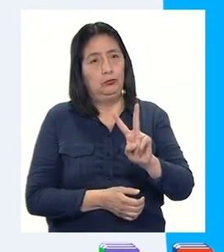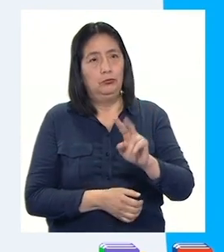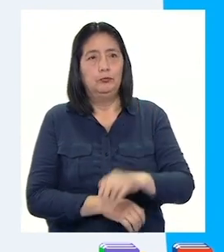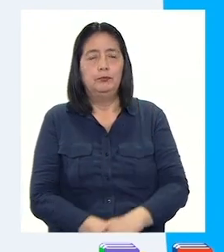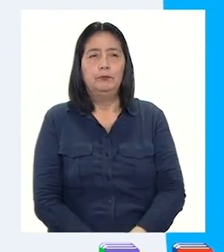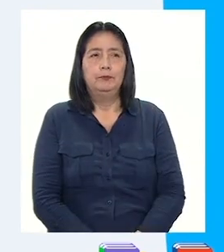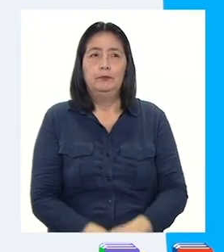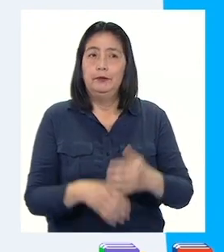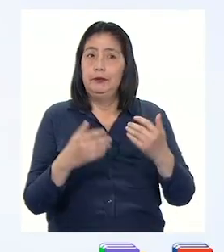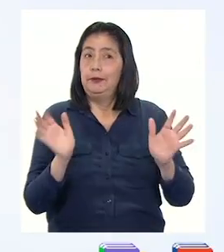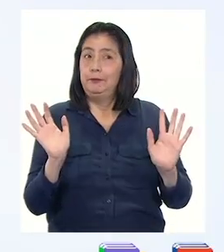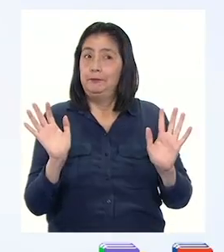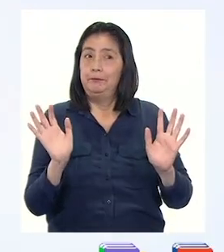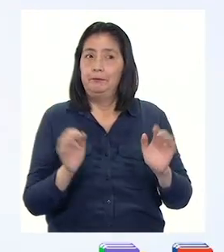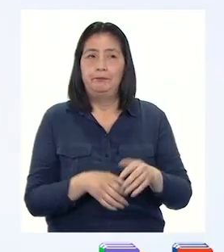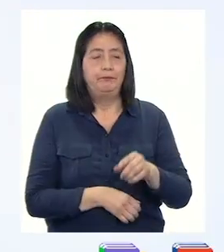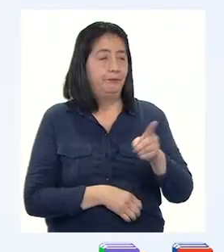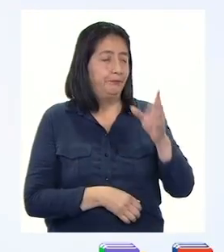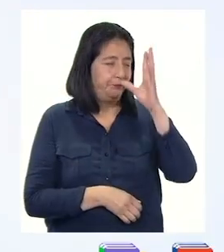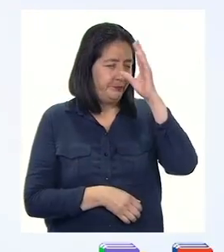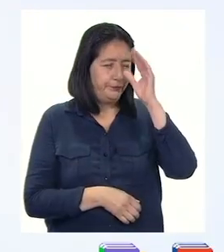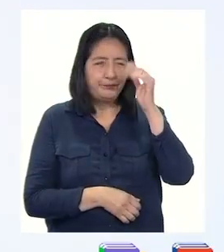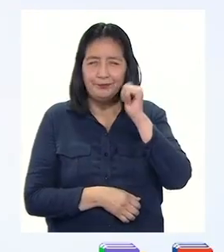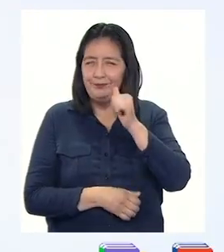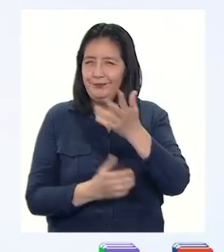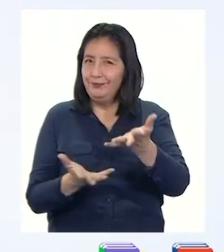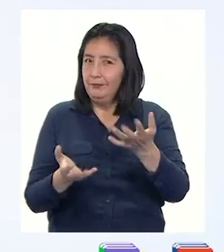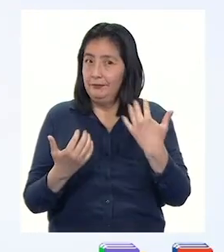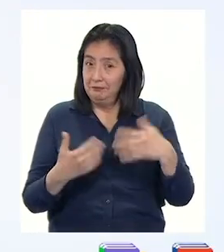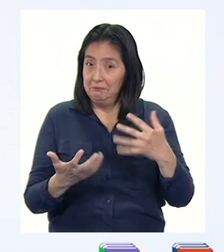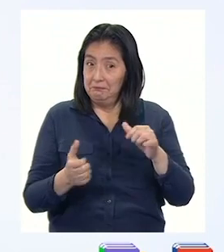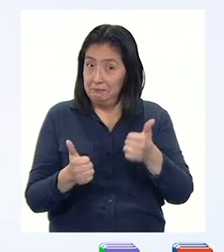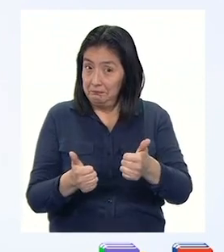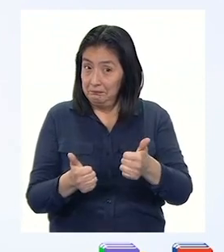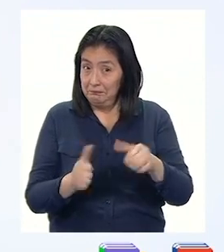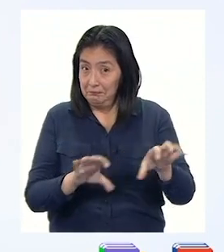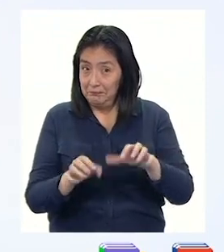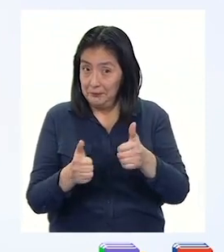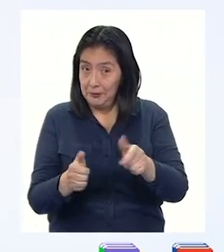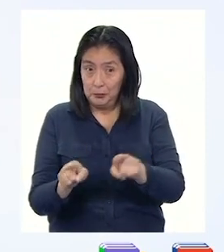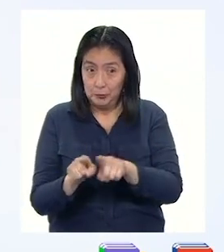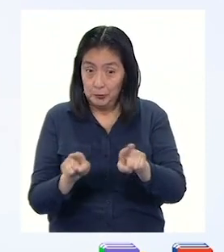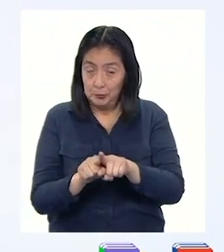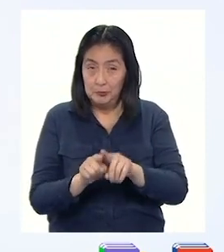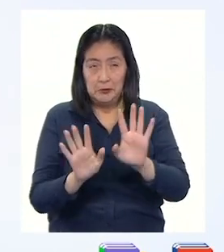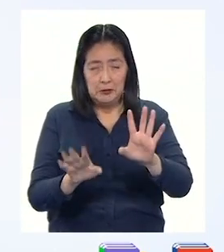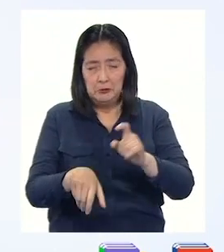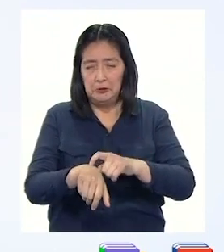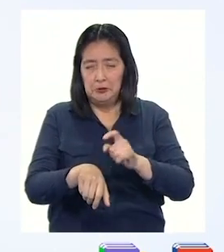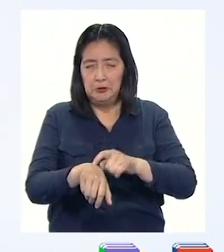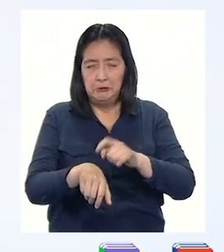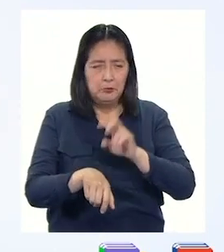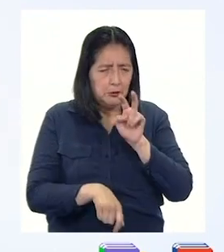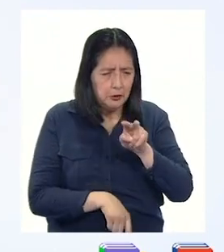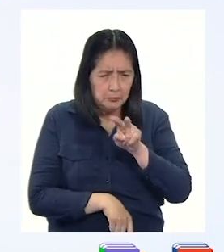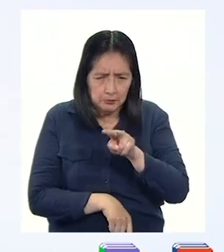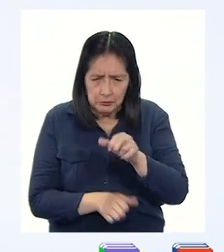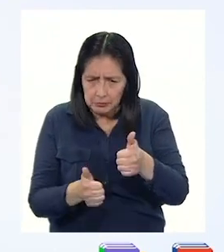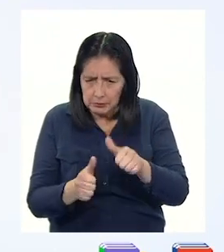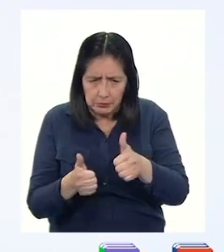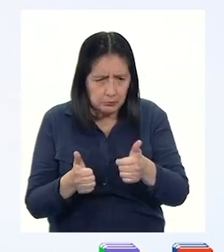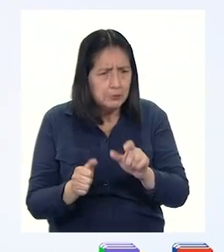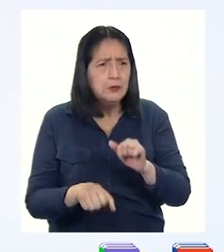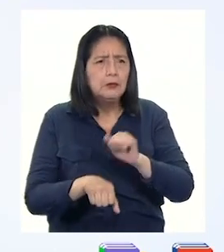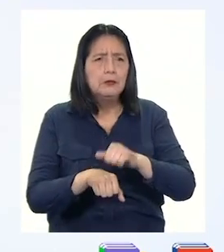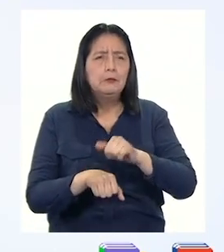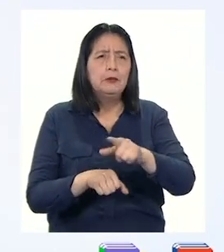2. Y ya está. Chicas y chicos en casa, ¿lo hicieron también? Tómense unos minutos para verificar la posición de